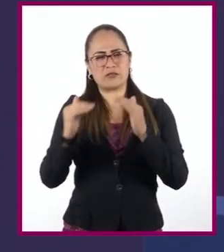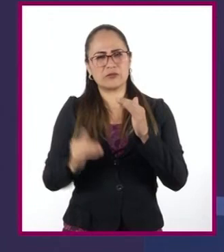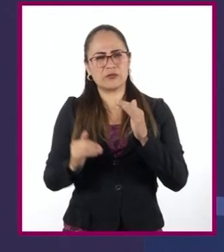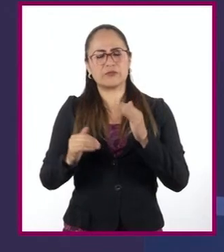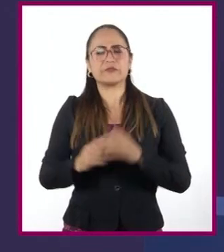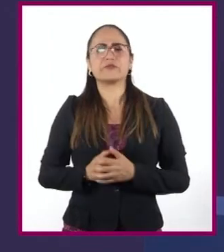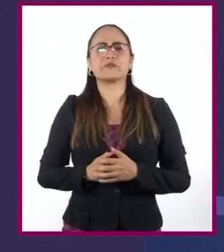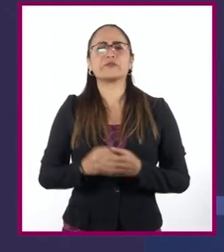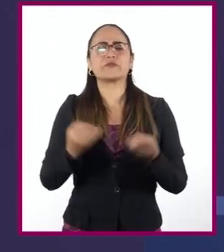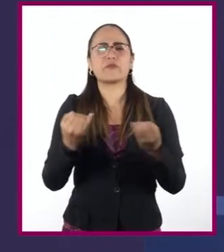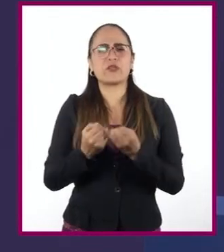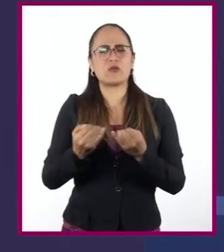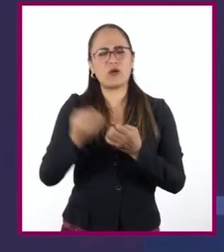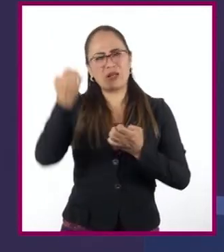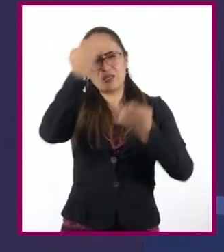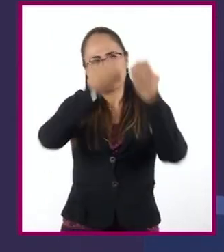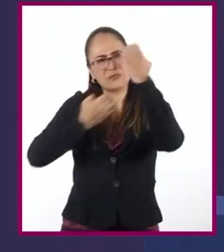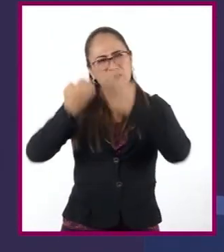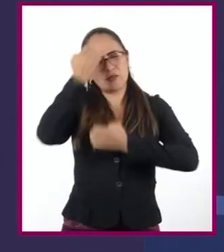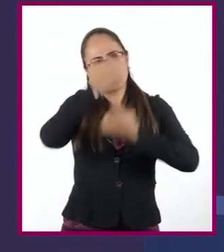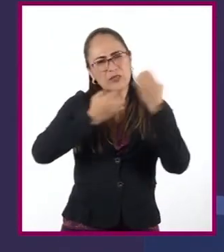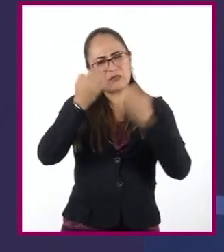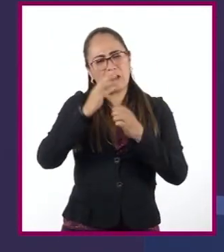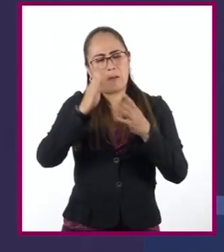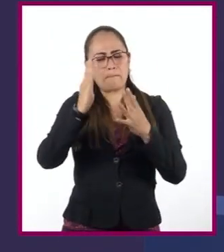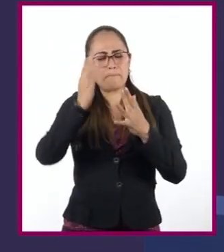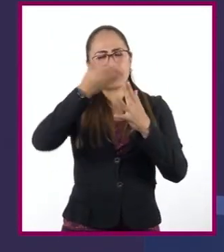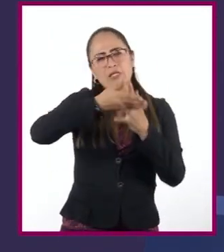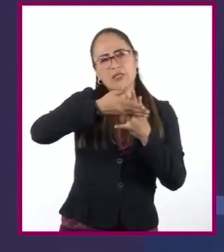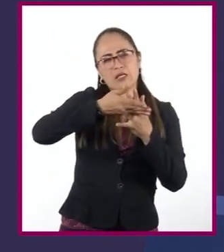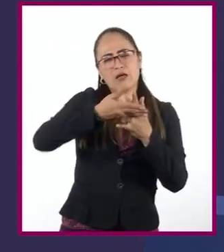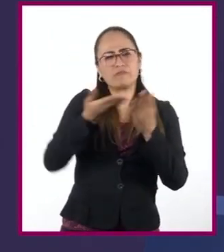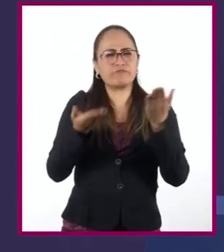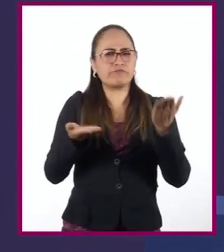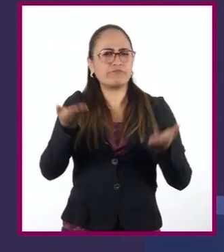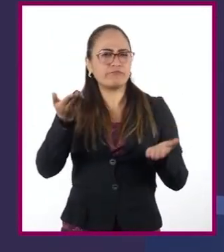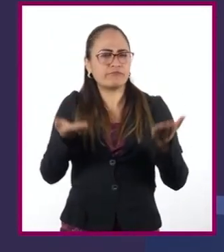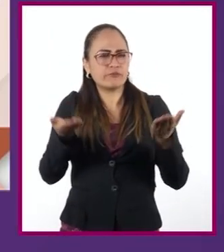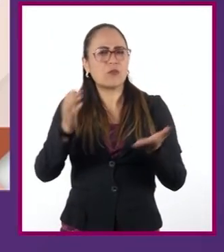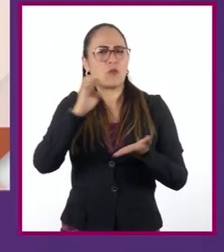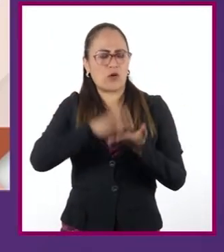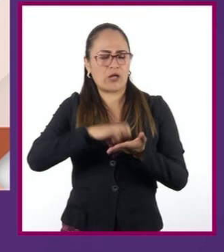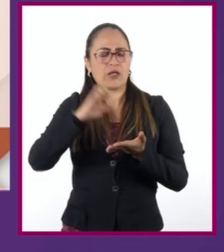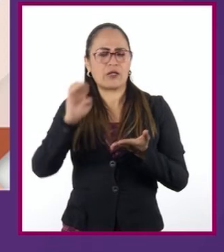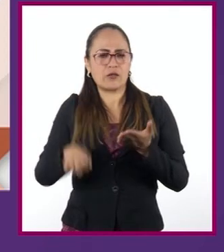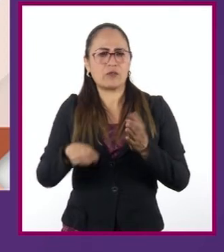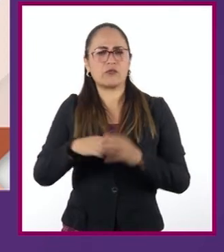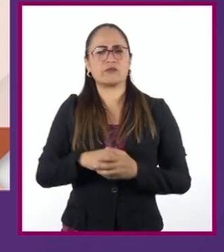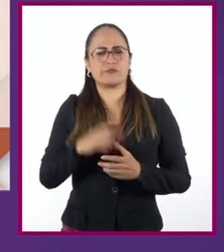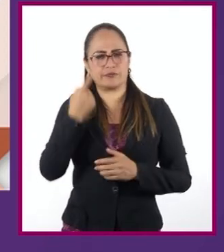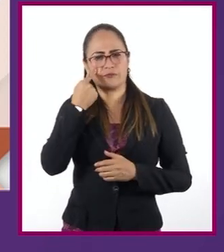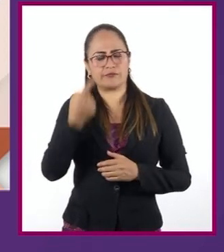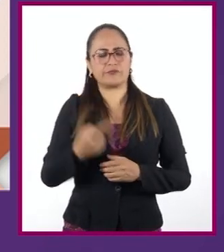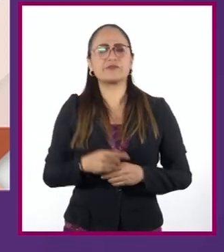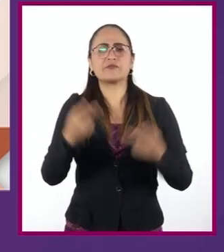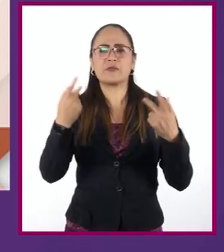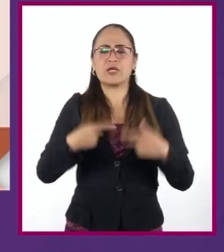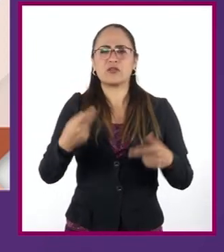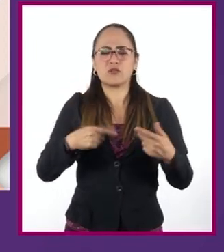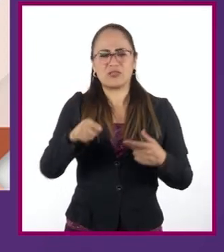de forma general las incidencias intermedias. Observen el ejemplo. Los